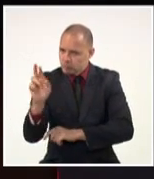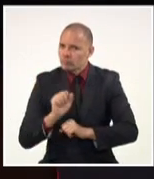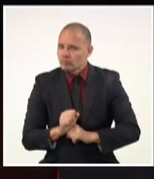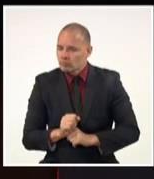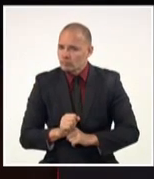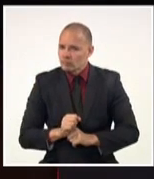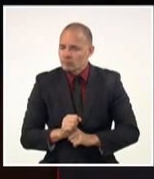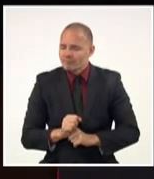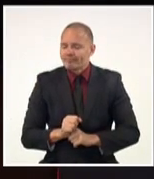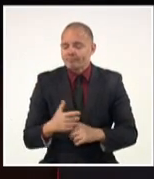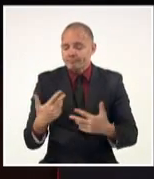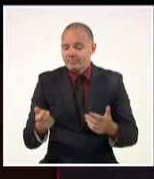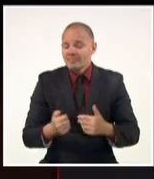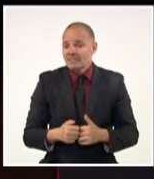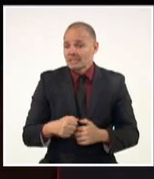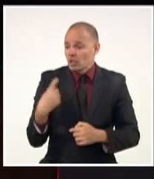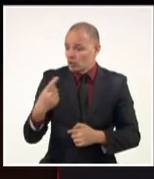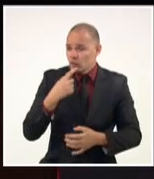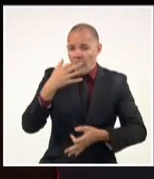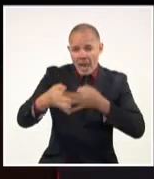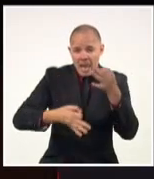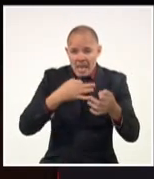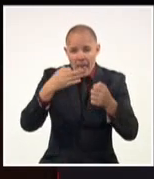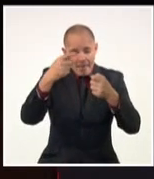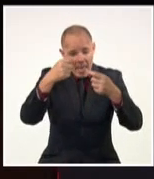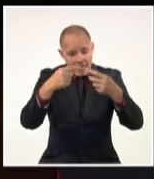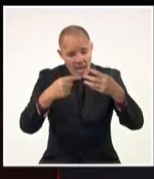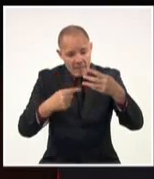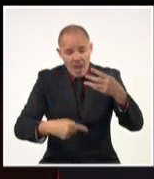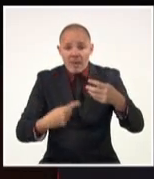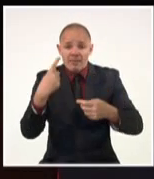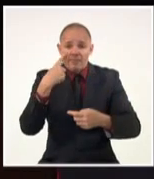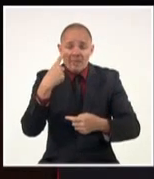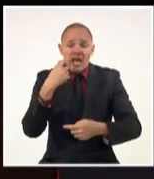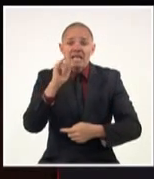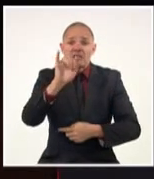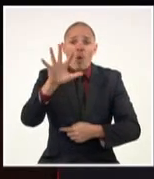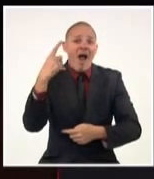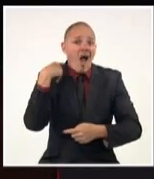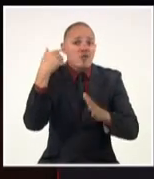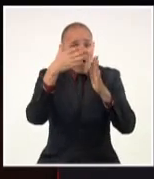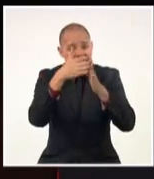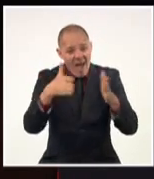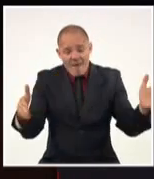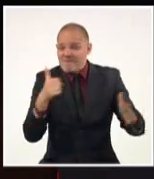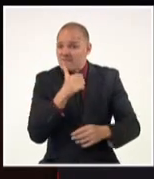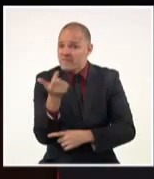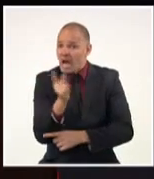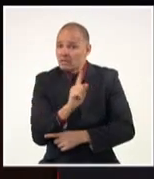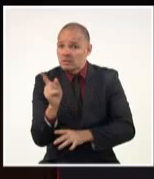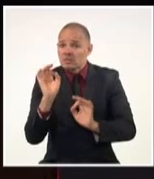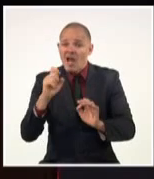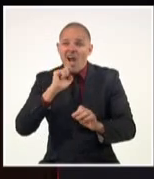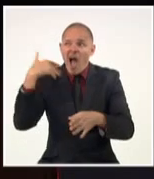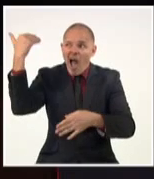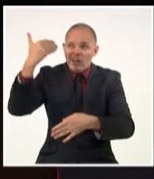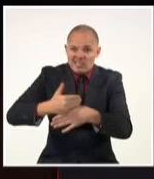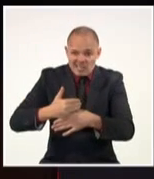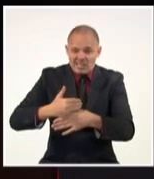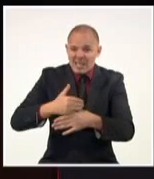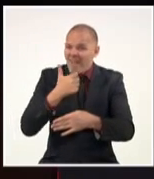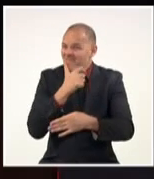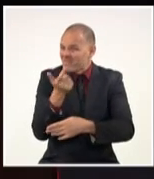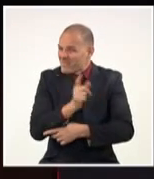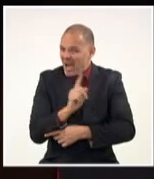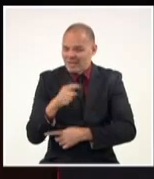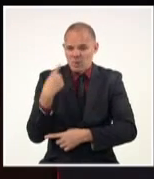recuento, aunque sea mínimo, de lo logrado en condiciones de bloqueo genocida, siempre resistiendo y superando